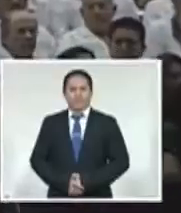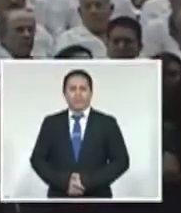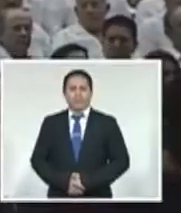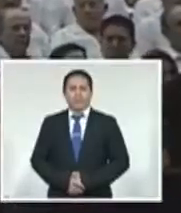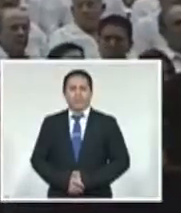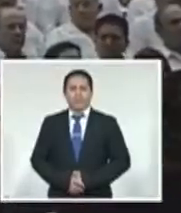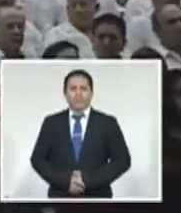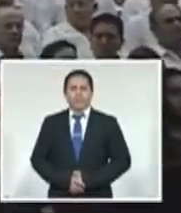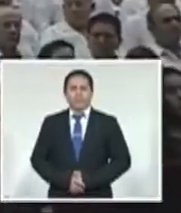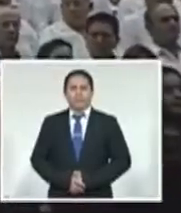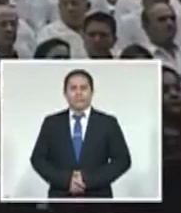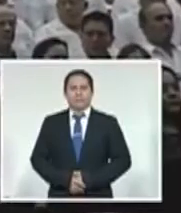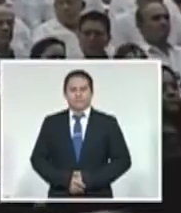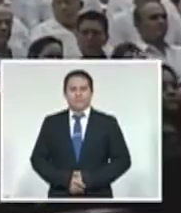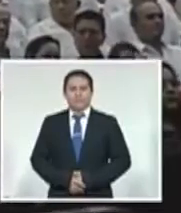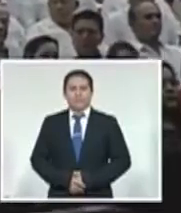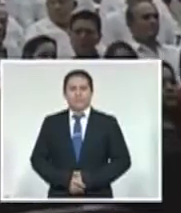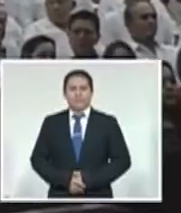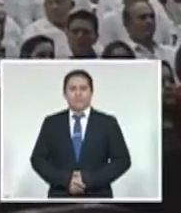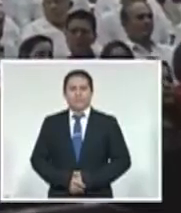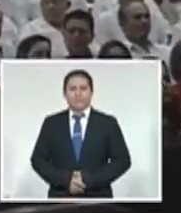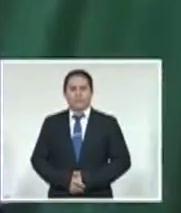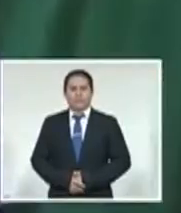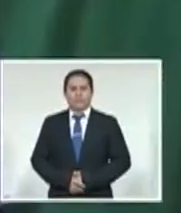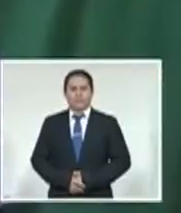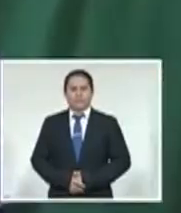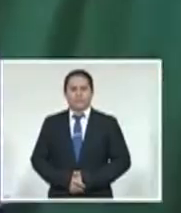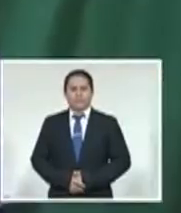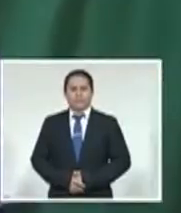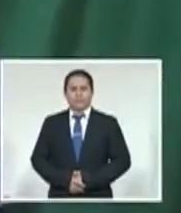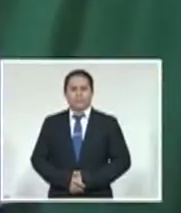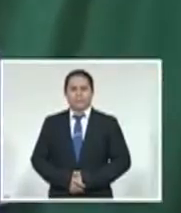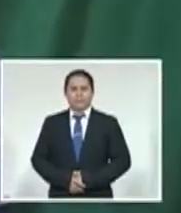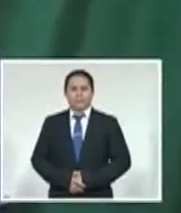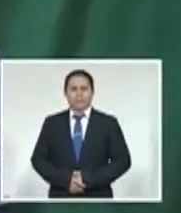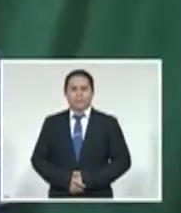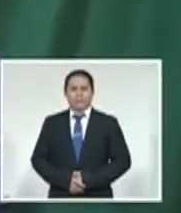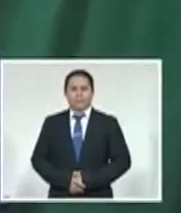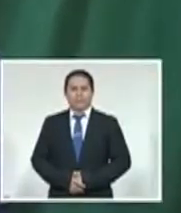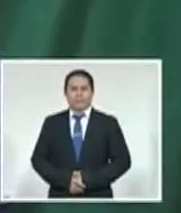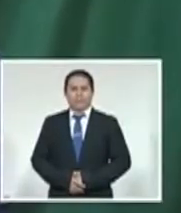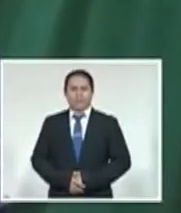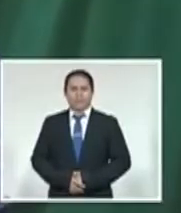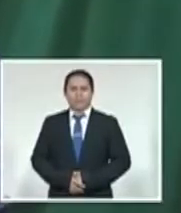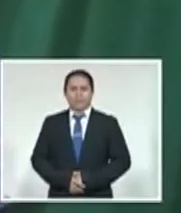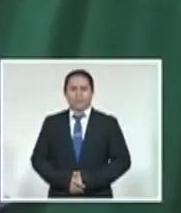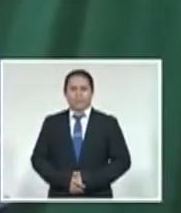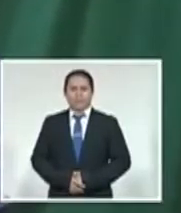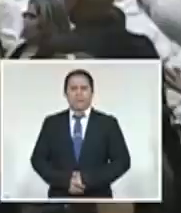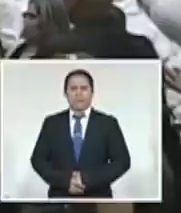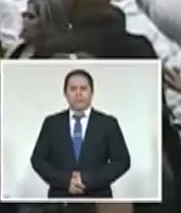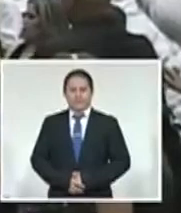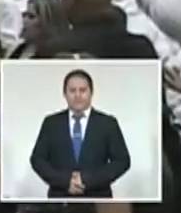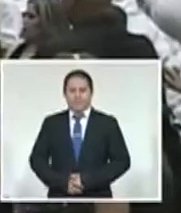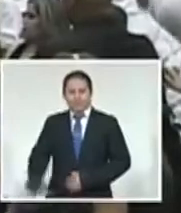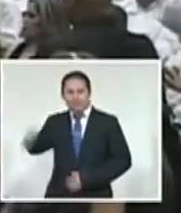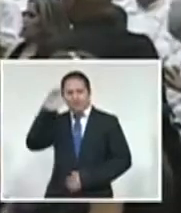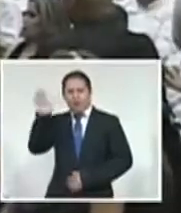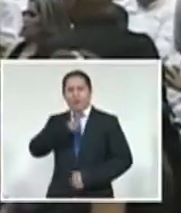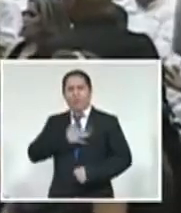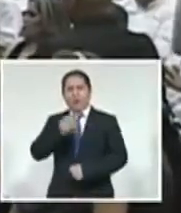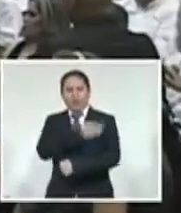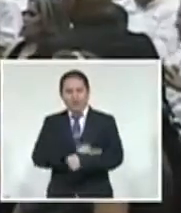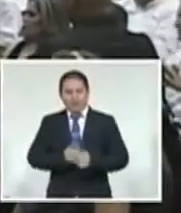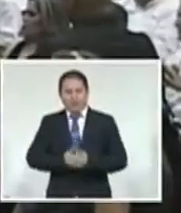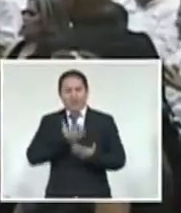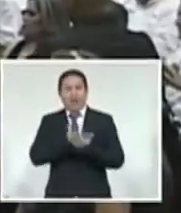En sesión extraordinaria, diputadas y diputados de la 67ª legislatura del Congreso local dieron inicio al protocolo de